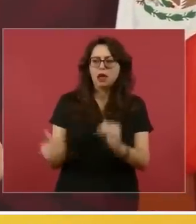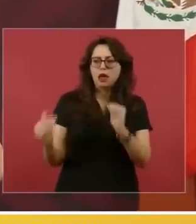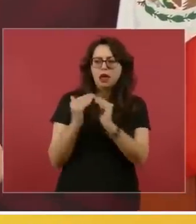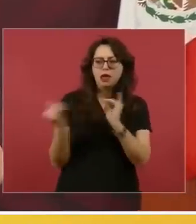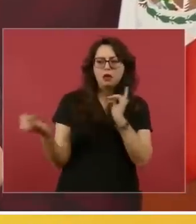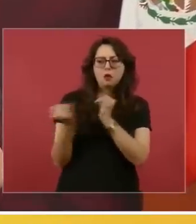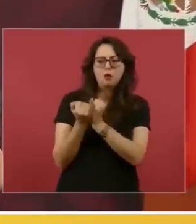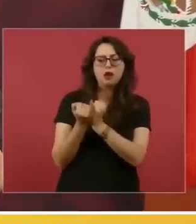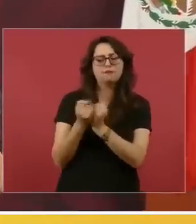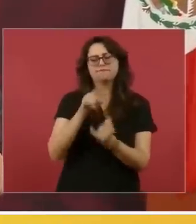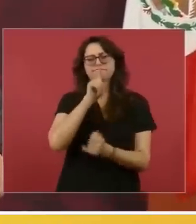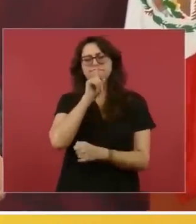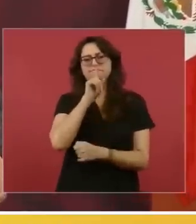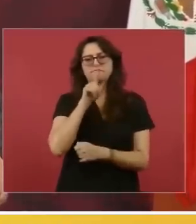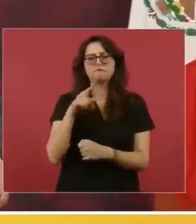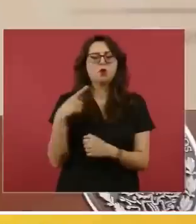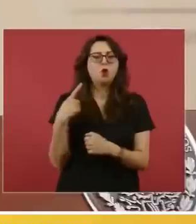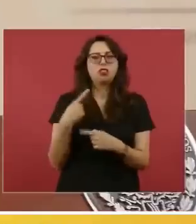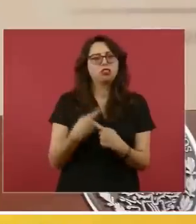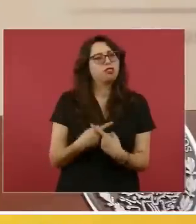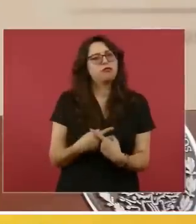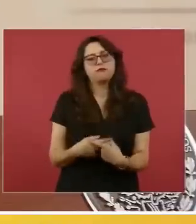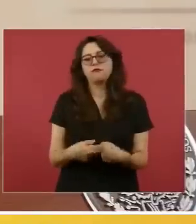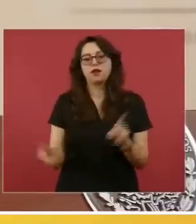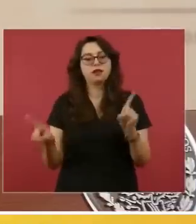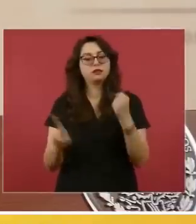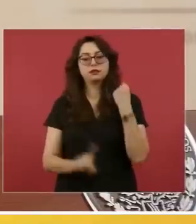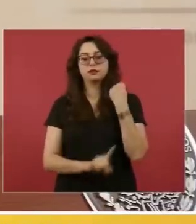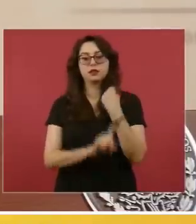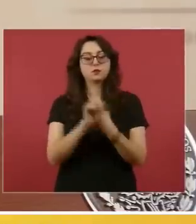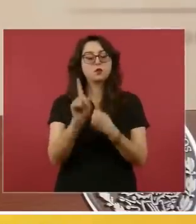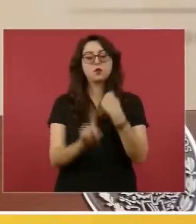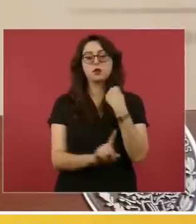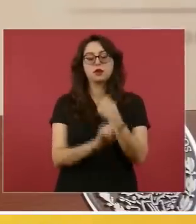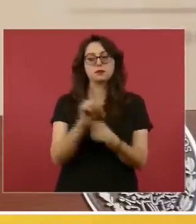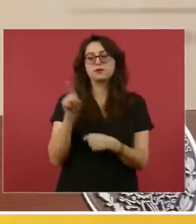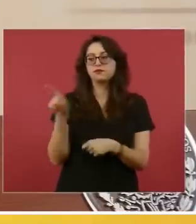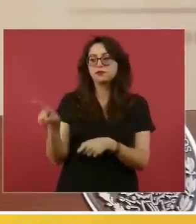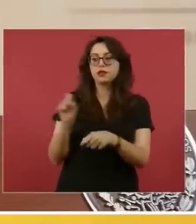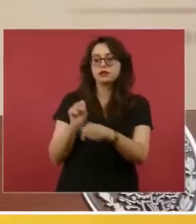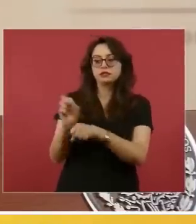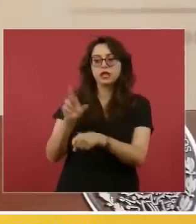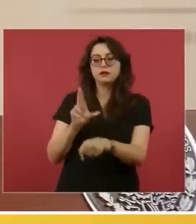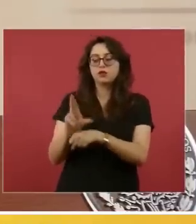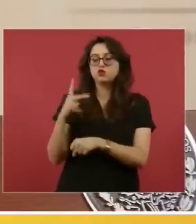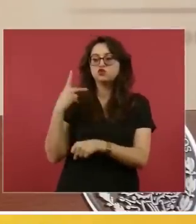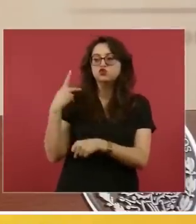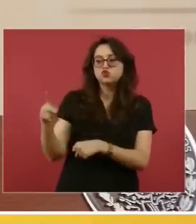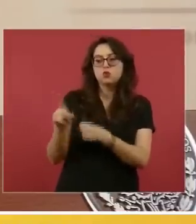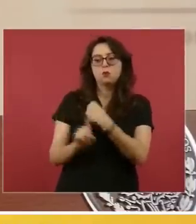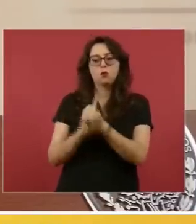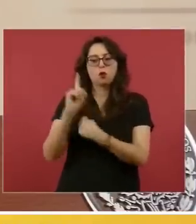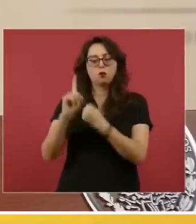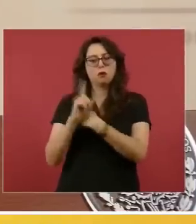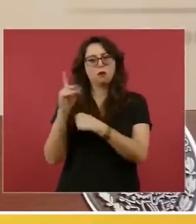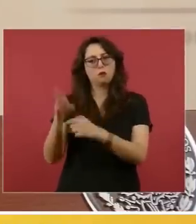distintos a los del Salvador como ellos también están enfrentando